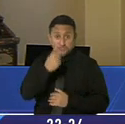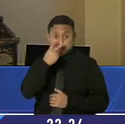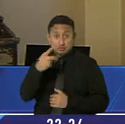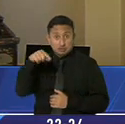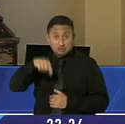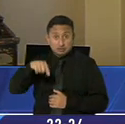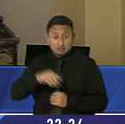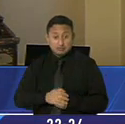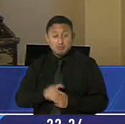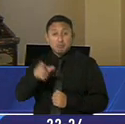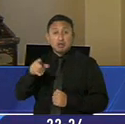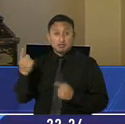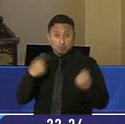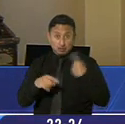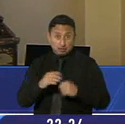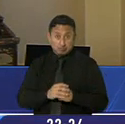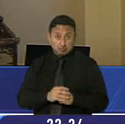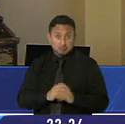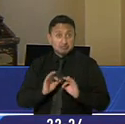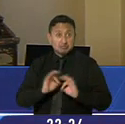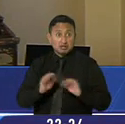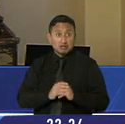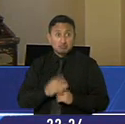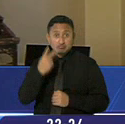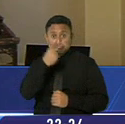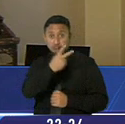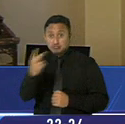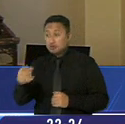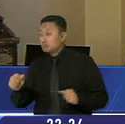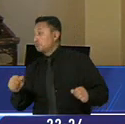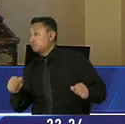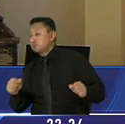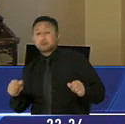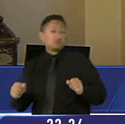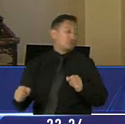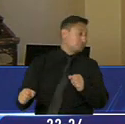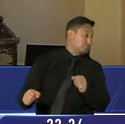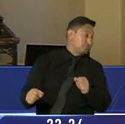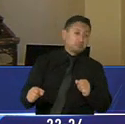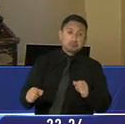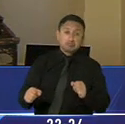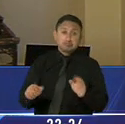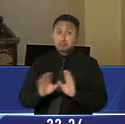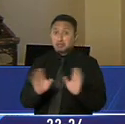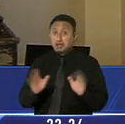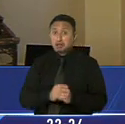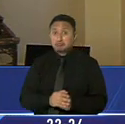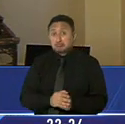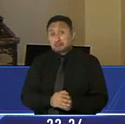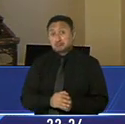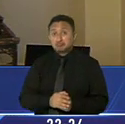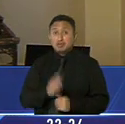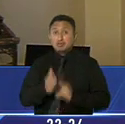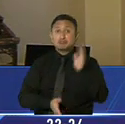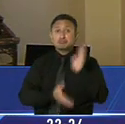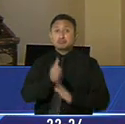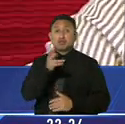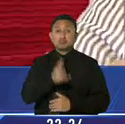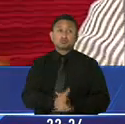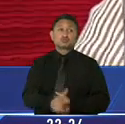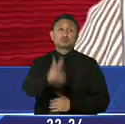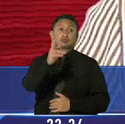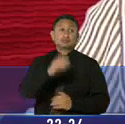herido, revisó en los retrovisores, observó que no había absolutamente nada y continuó el paso. El señor